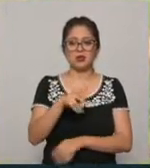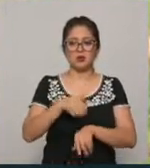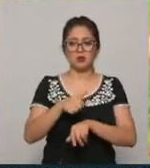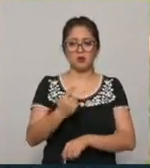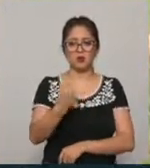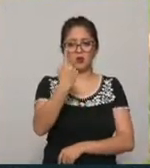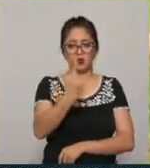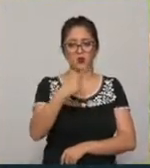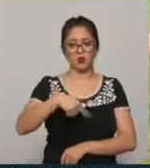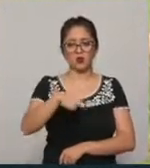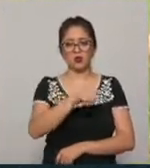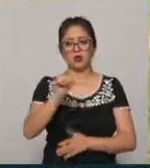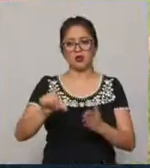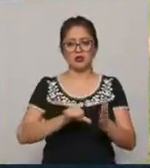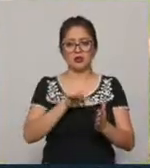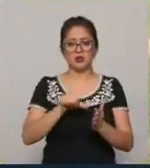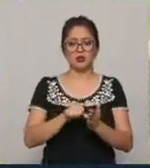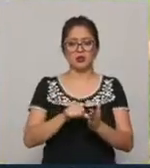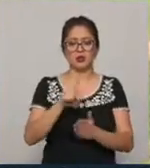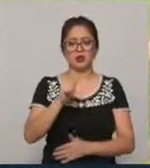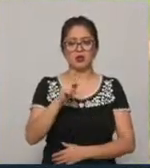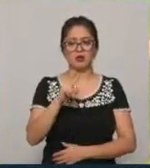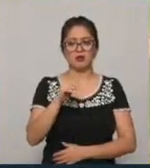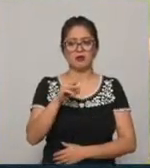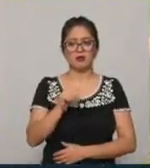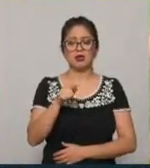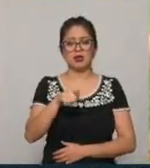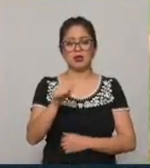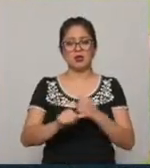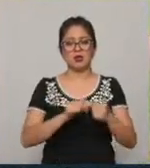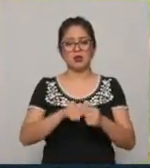más y láncense al centro De Transferencia